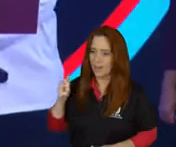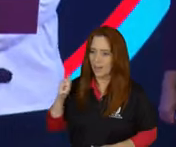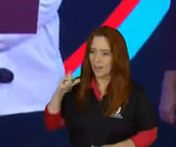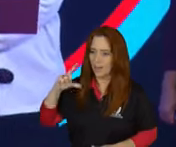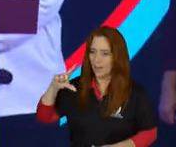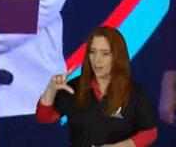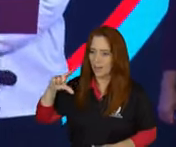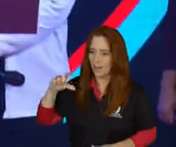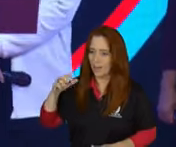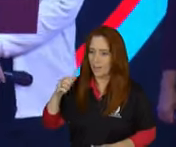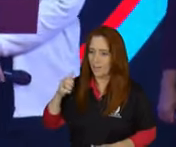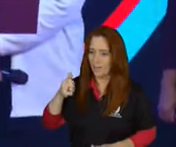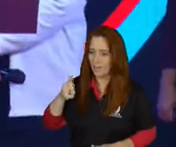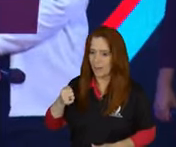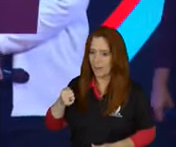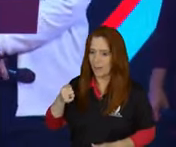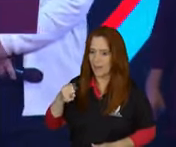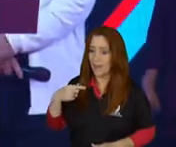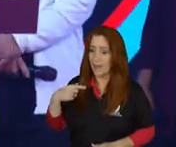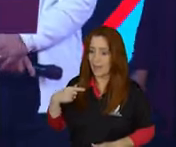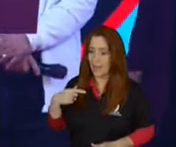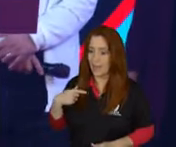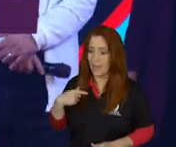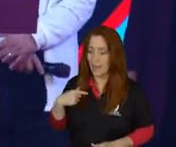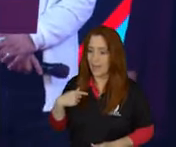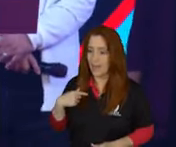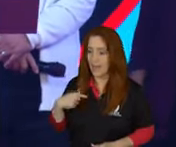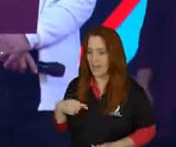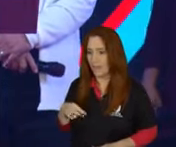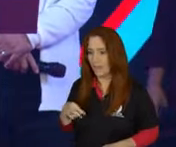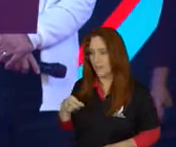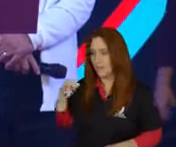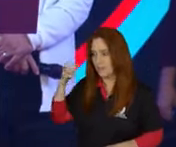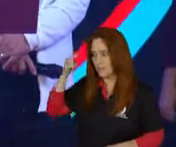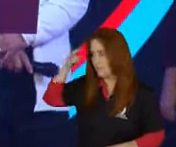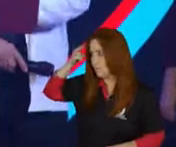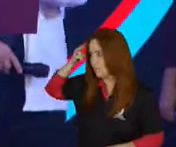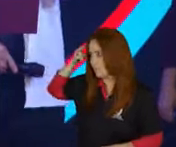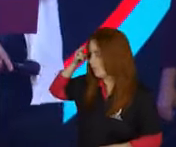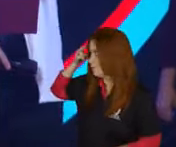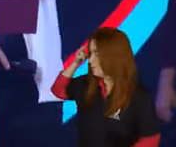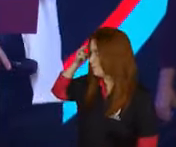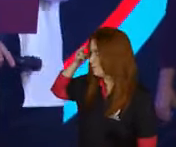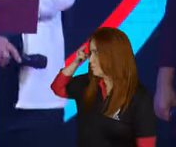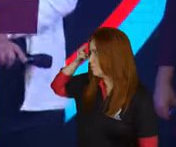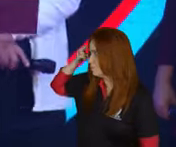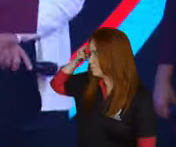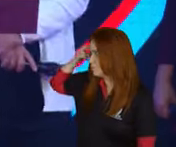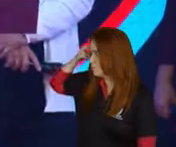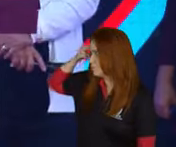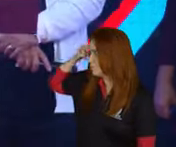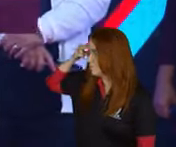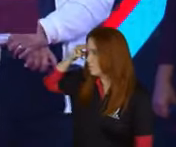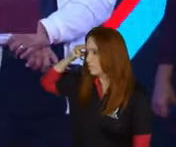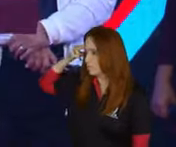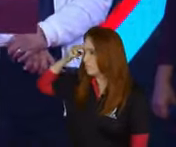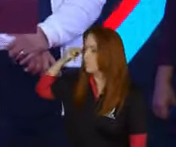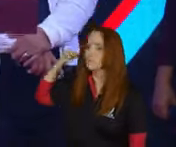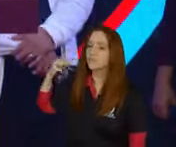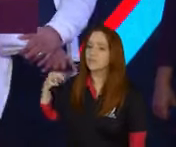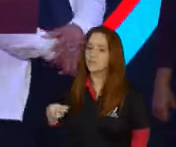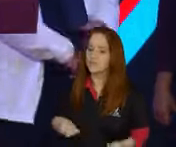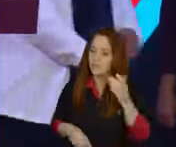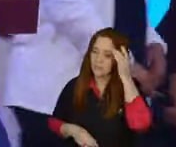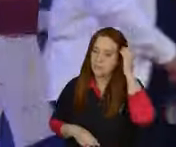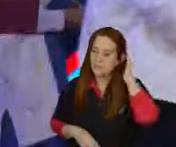fuimos el lunes, salí por la noche domingo, el lunes para ir a la primera cita de Carola, Gabriela,